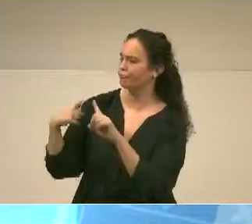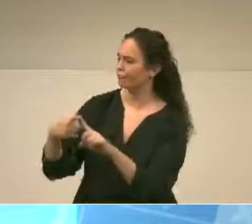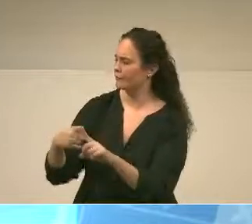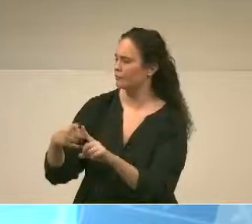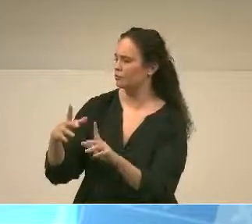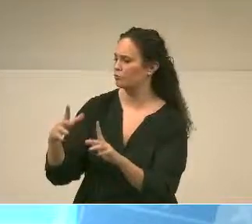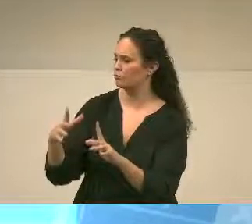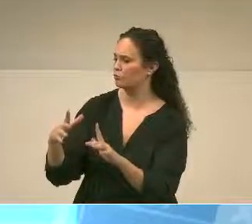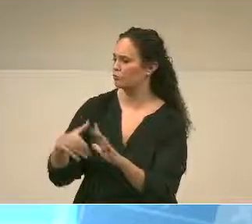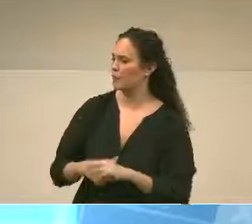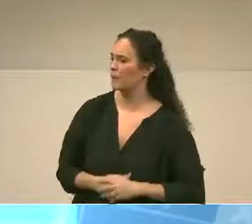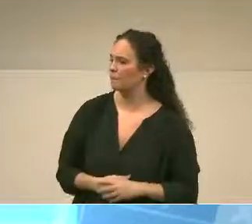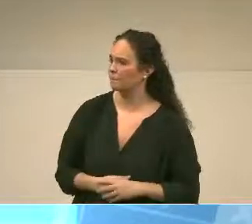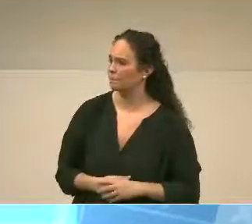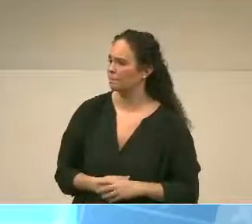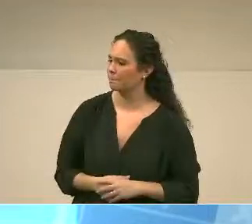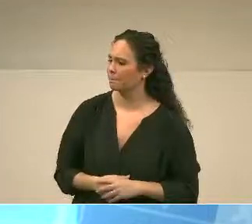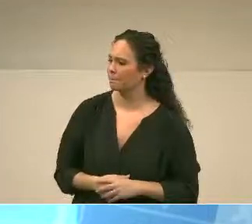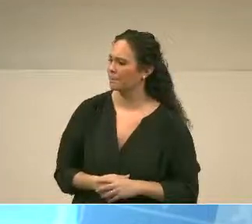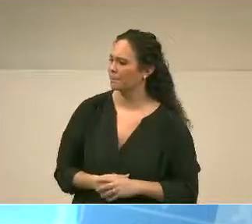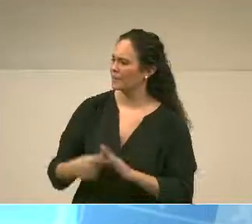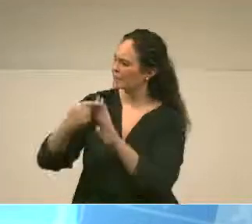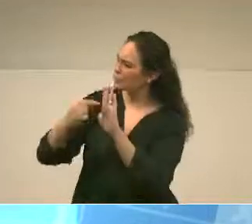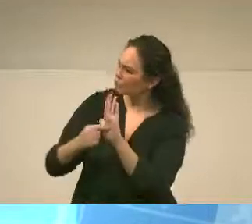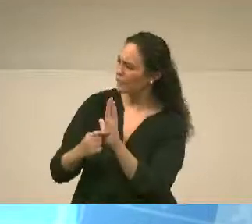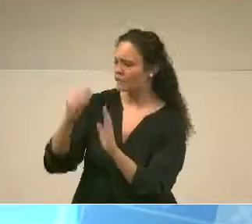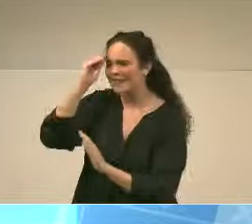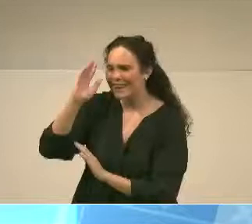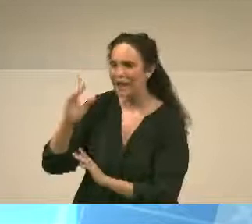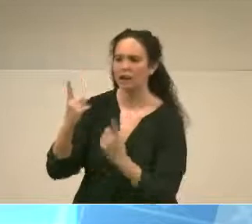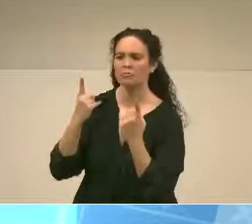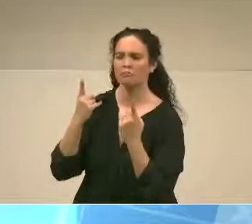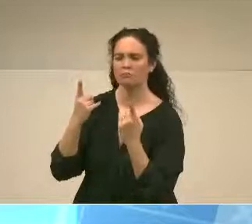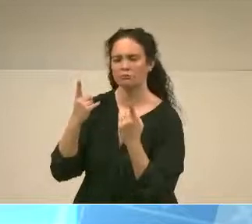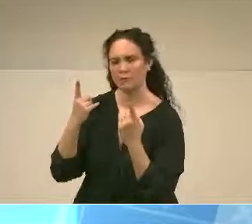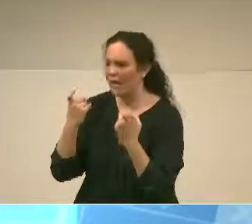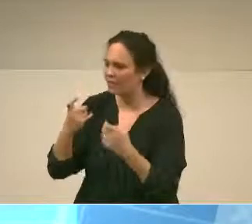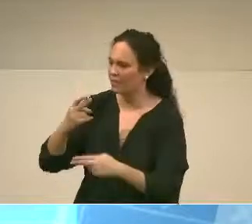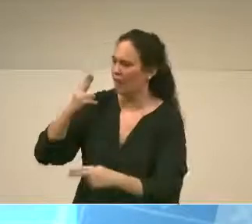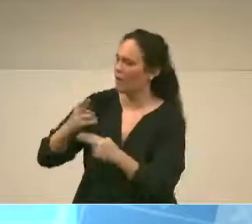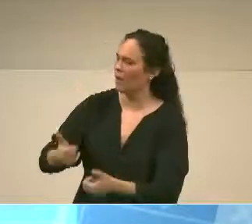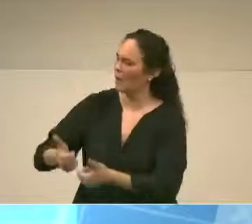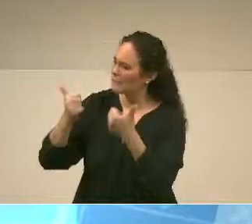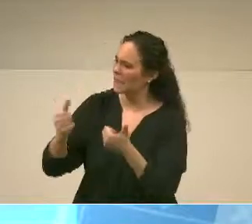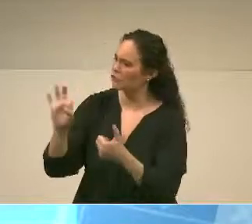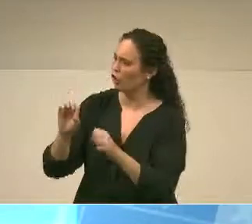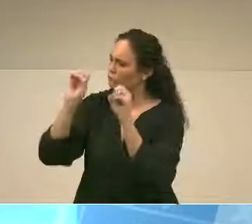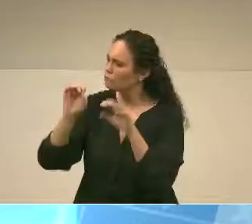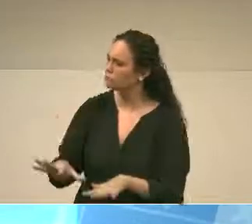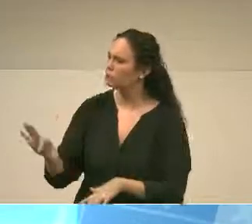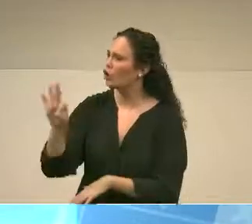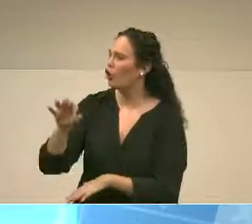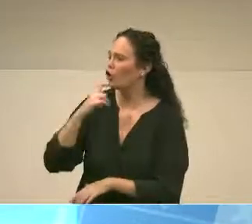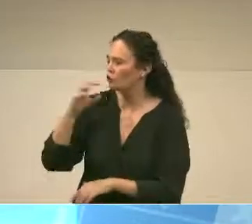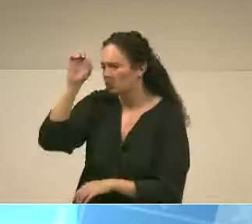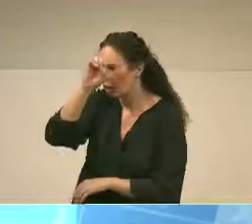gaitezke. Neurriak zorroztu beharra egongo da, eutxi beharra edo arindu